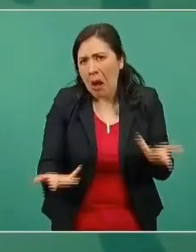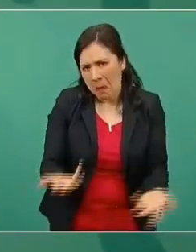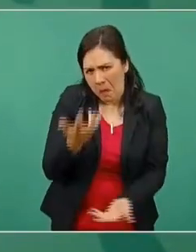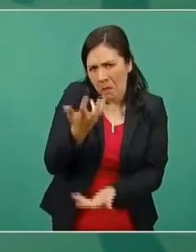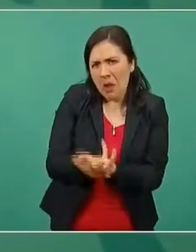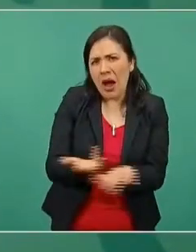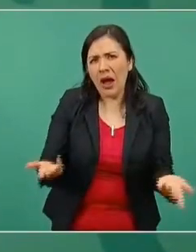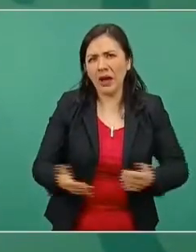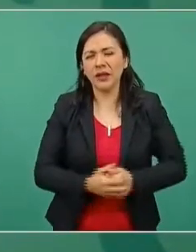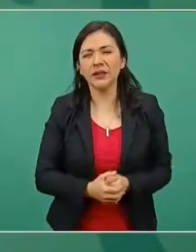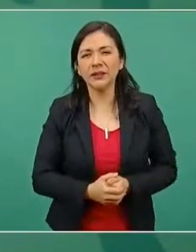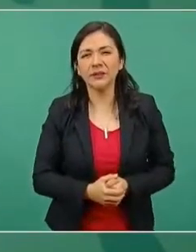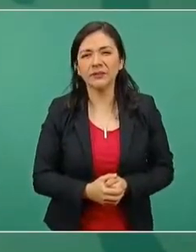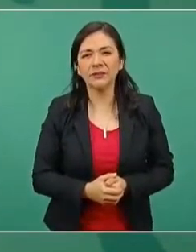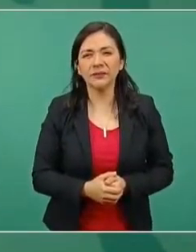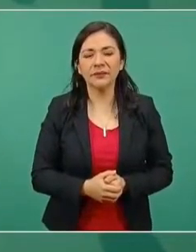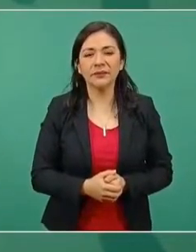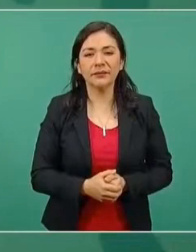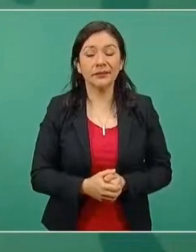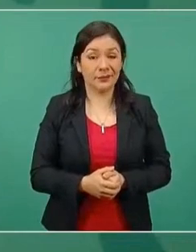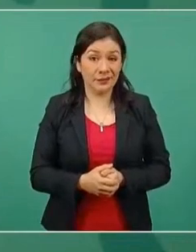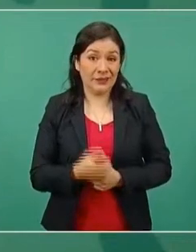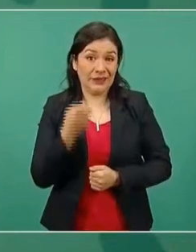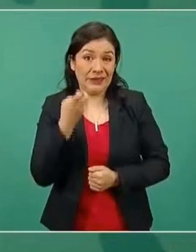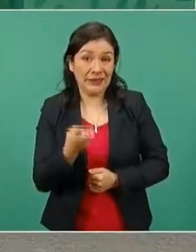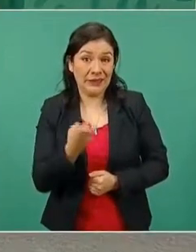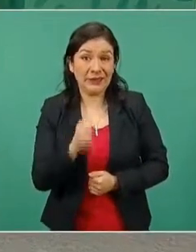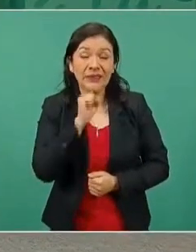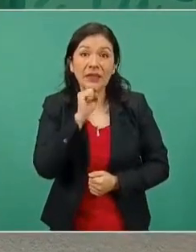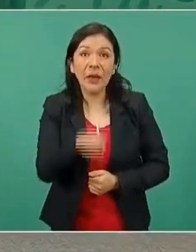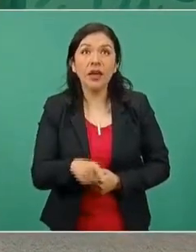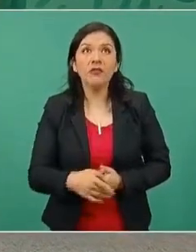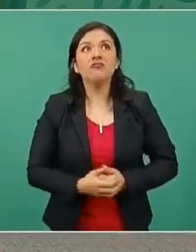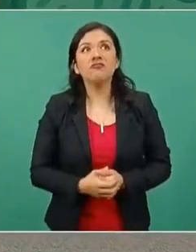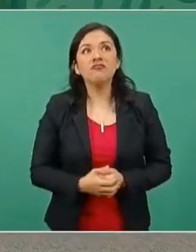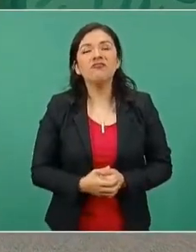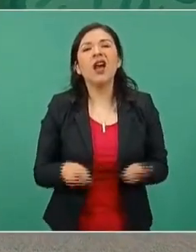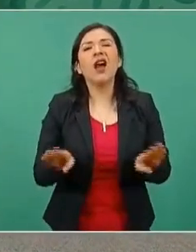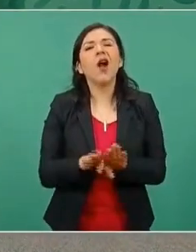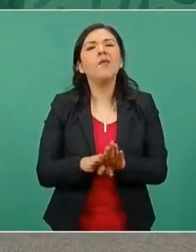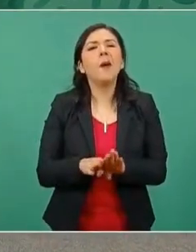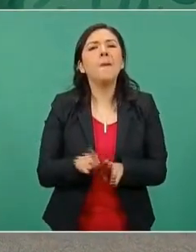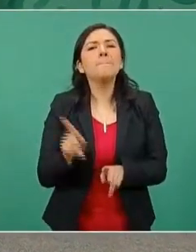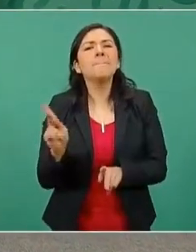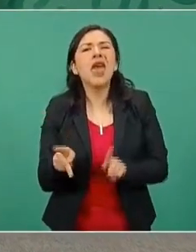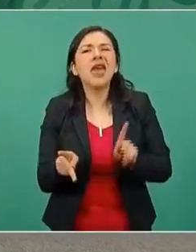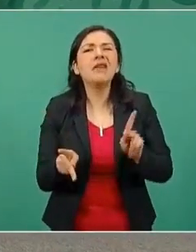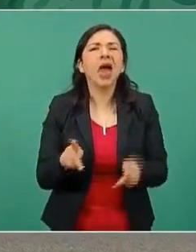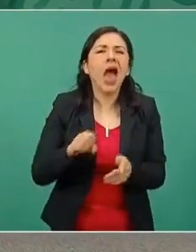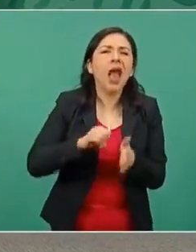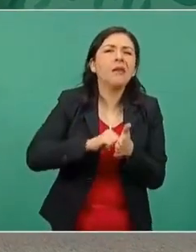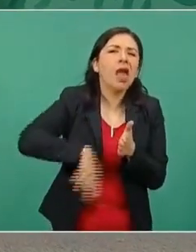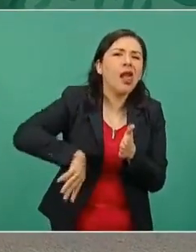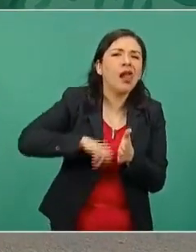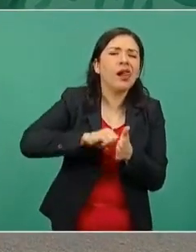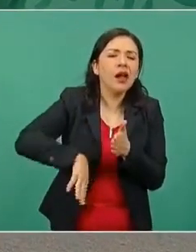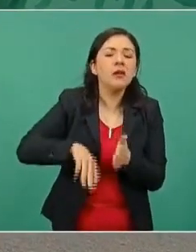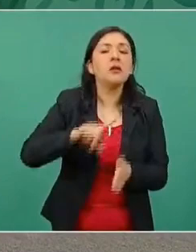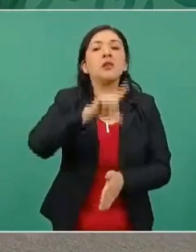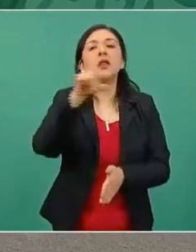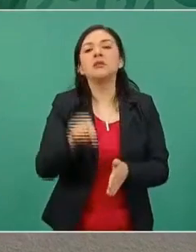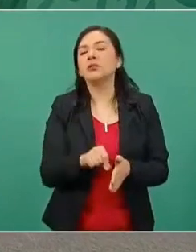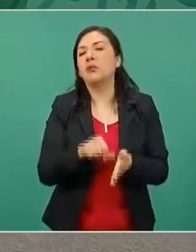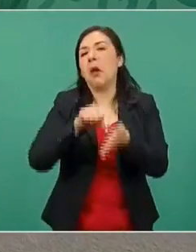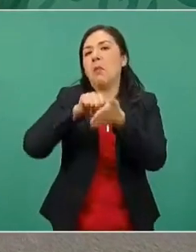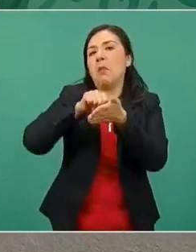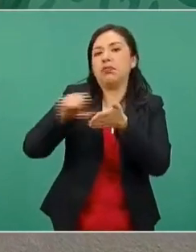Y también pues fue una excusa y se canceló,